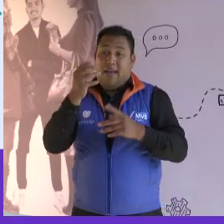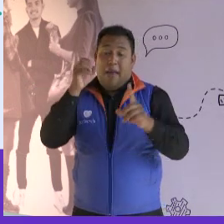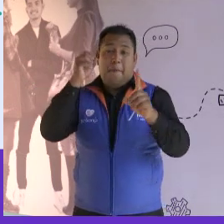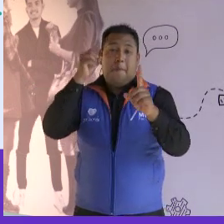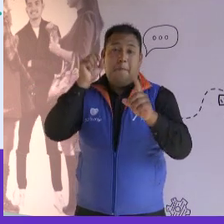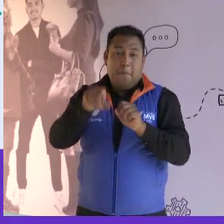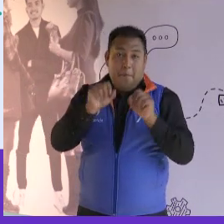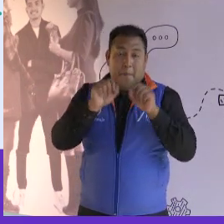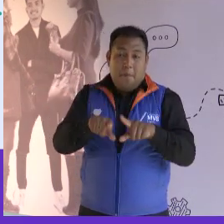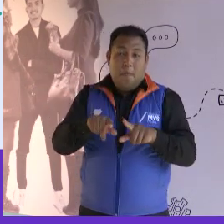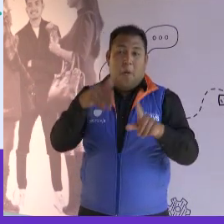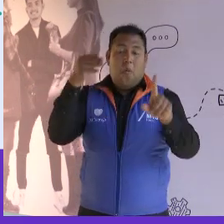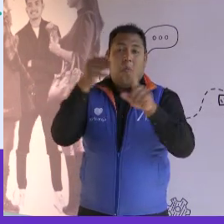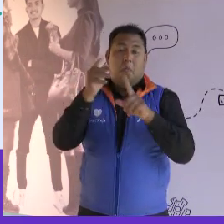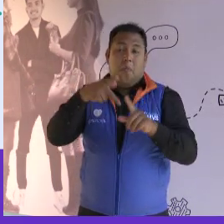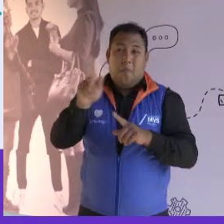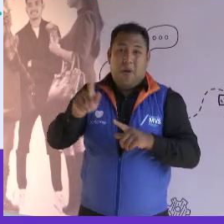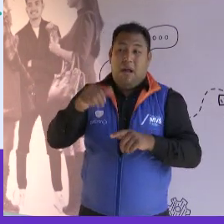hay como un